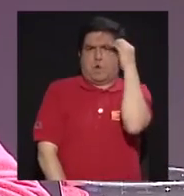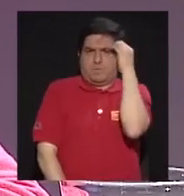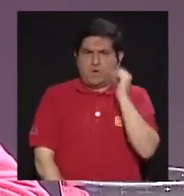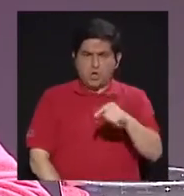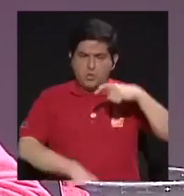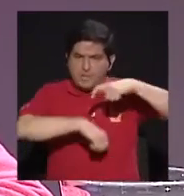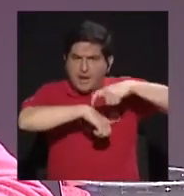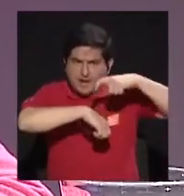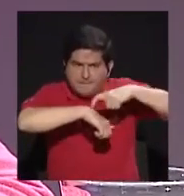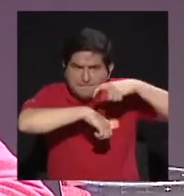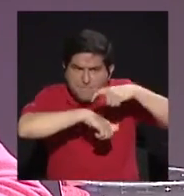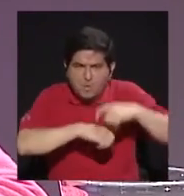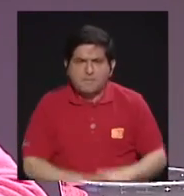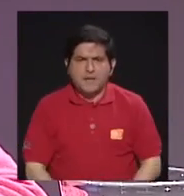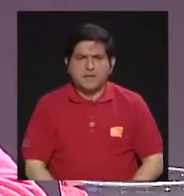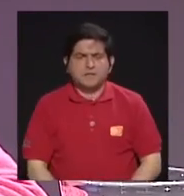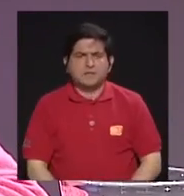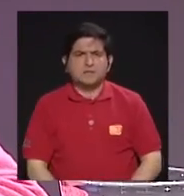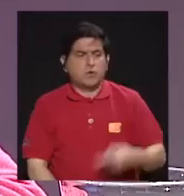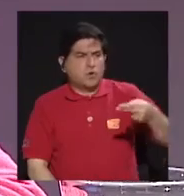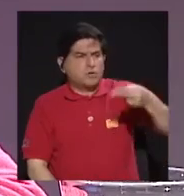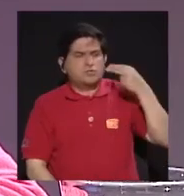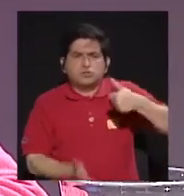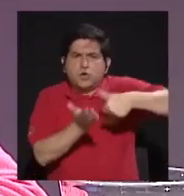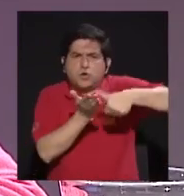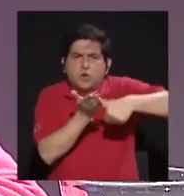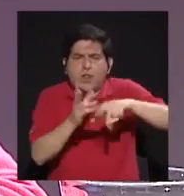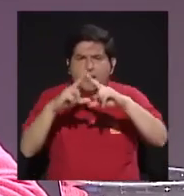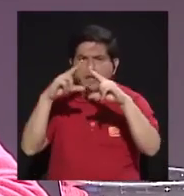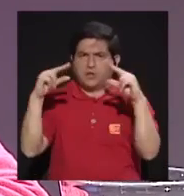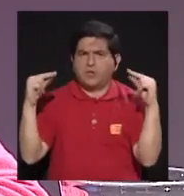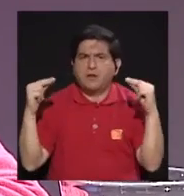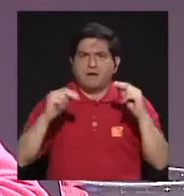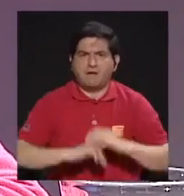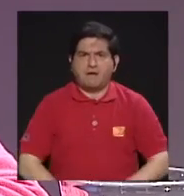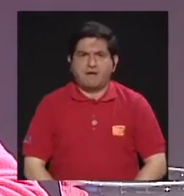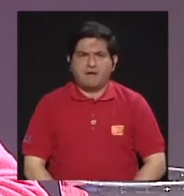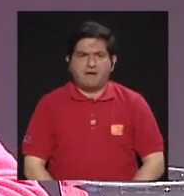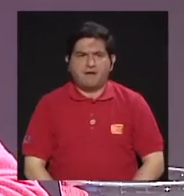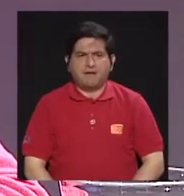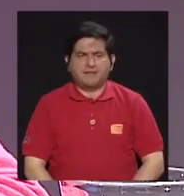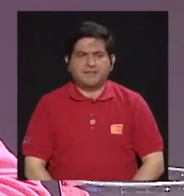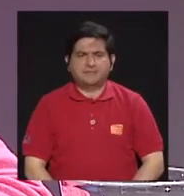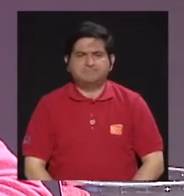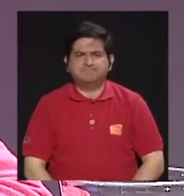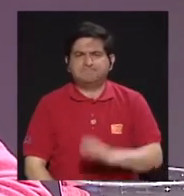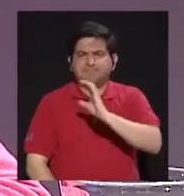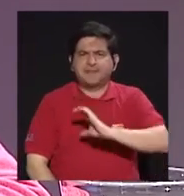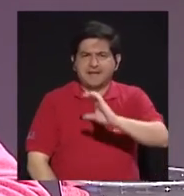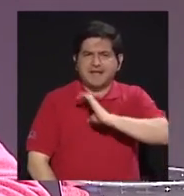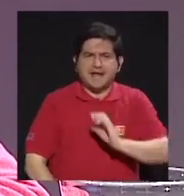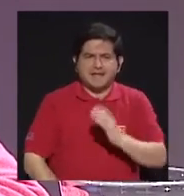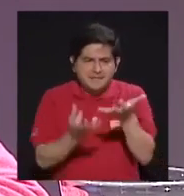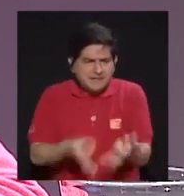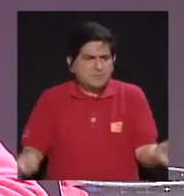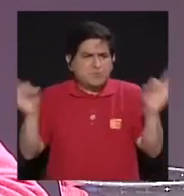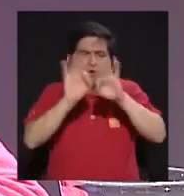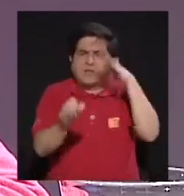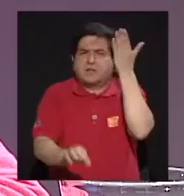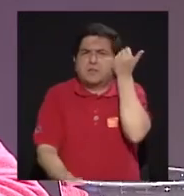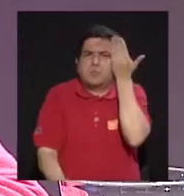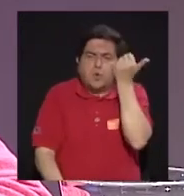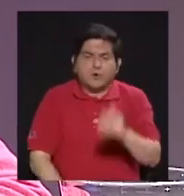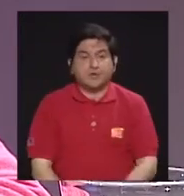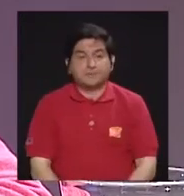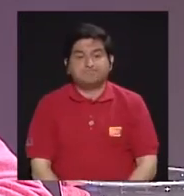este momento de la coyuntura electoral en Nicaragua tiene particular relevancia.